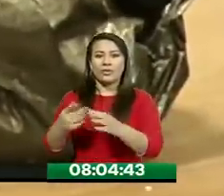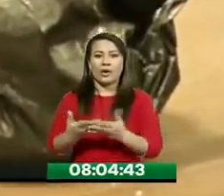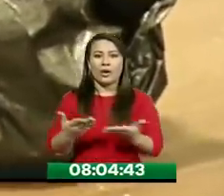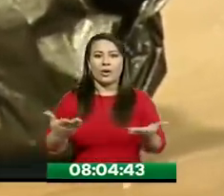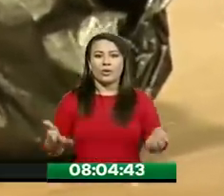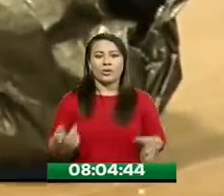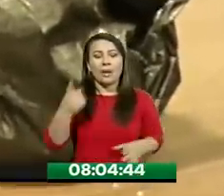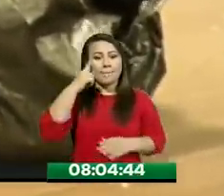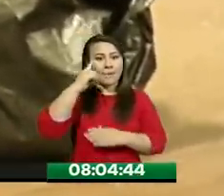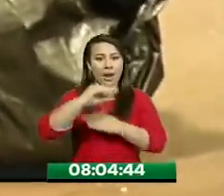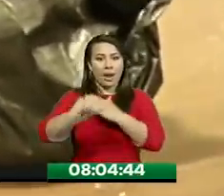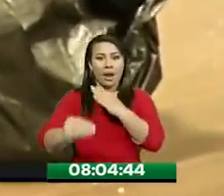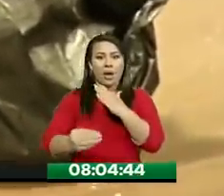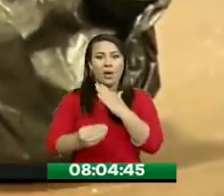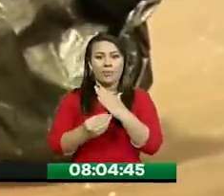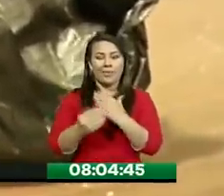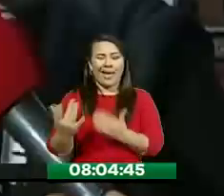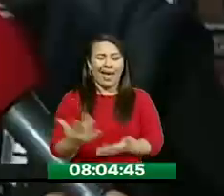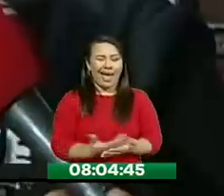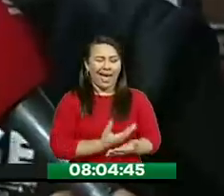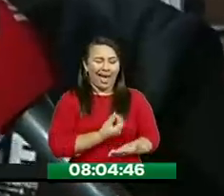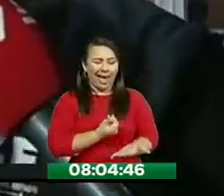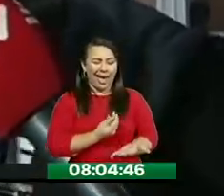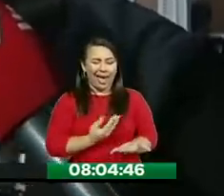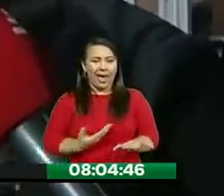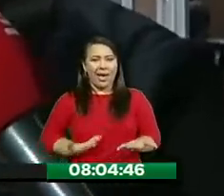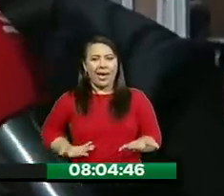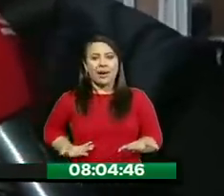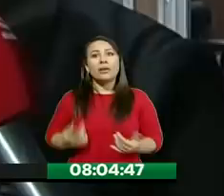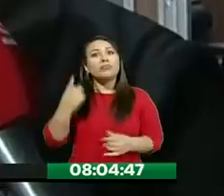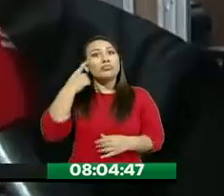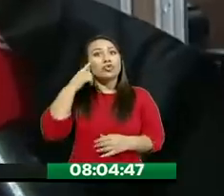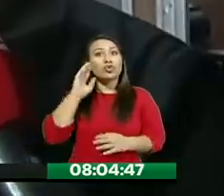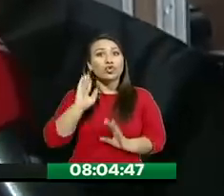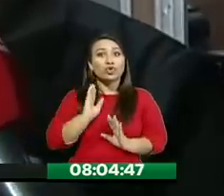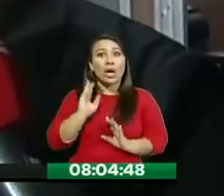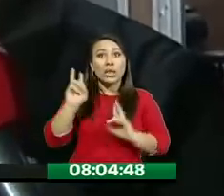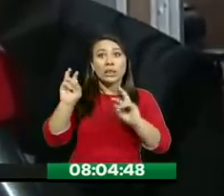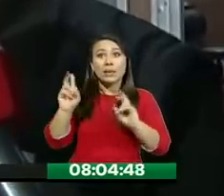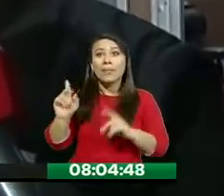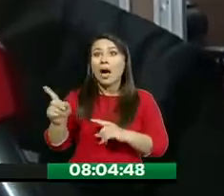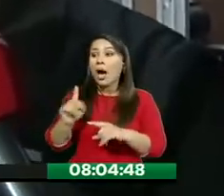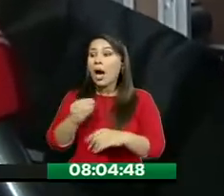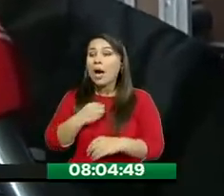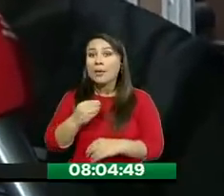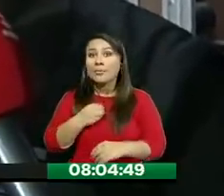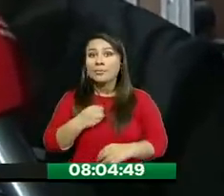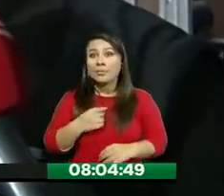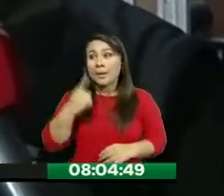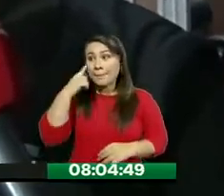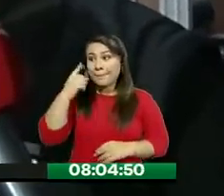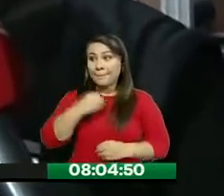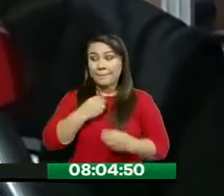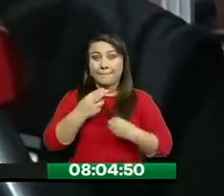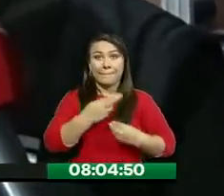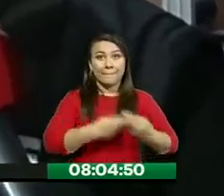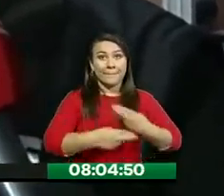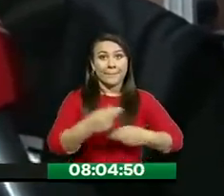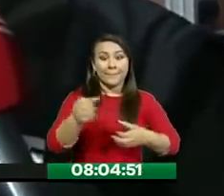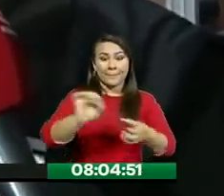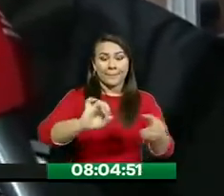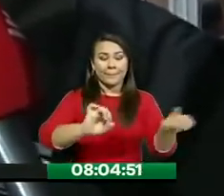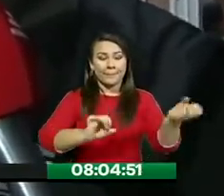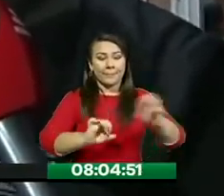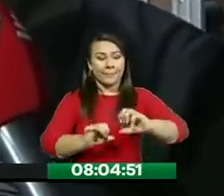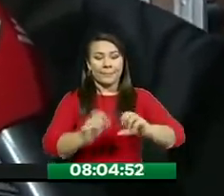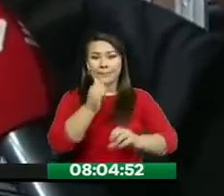de incrementar su rentabilidad. No podríamos determinar qué sustancia es, pero lo que sí estamos seguros es que es para mezclarla con la droga. ¿Y estafar a